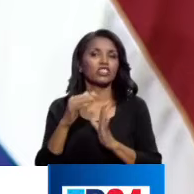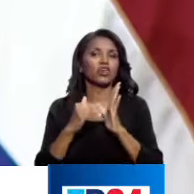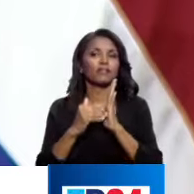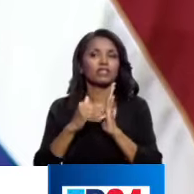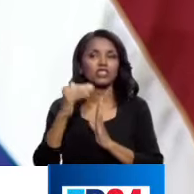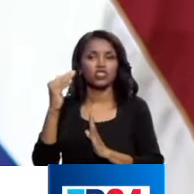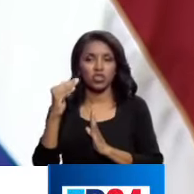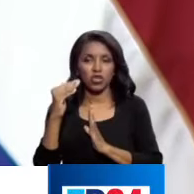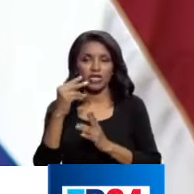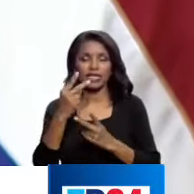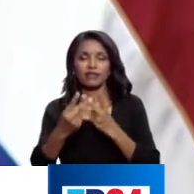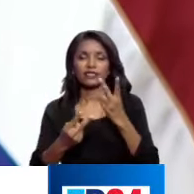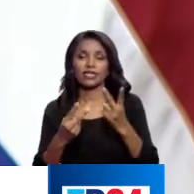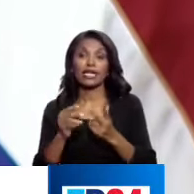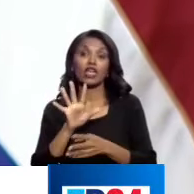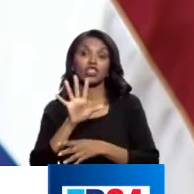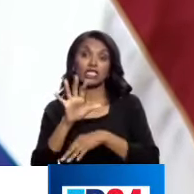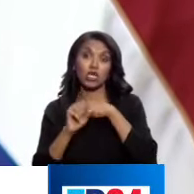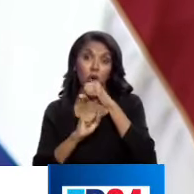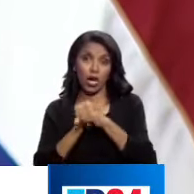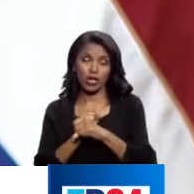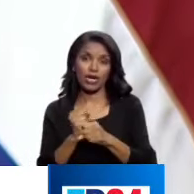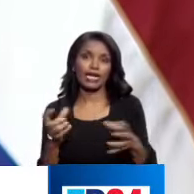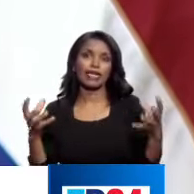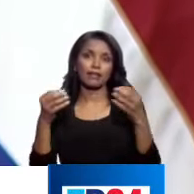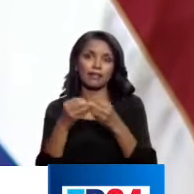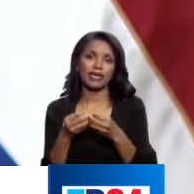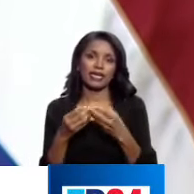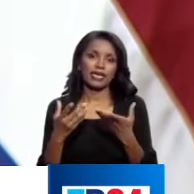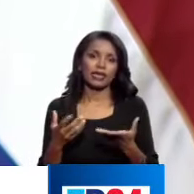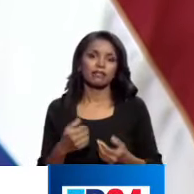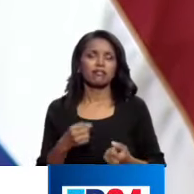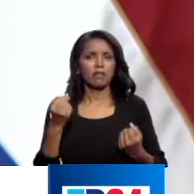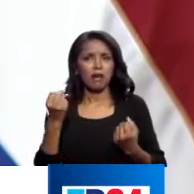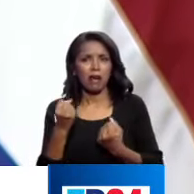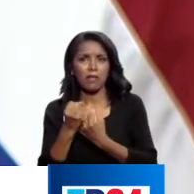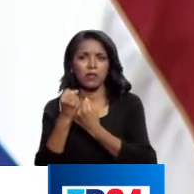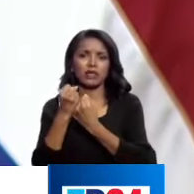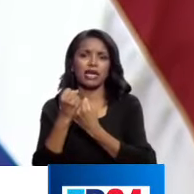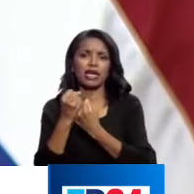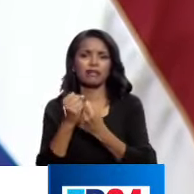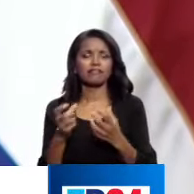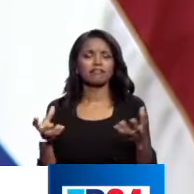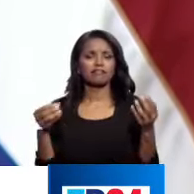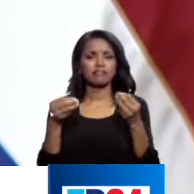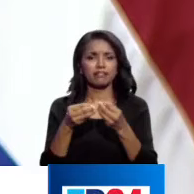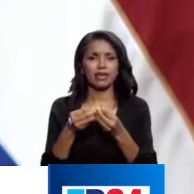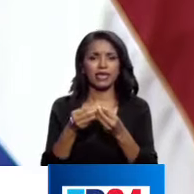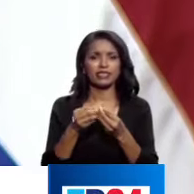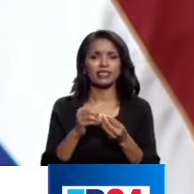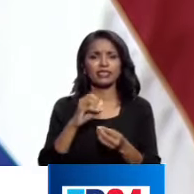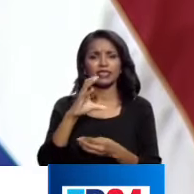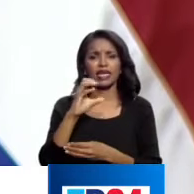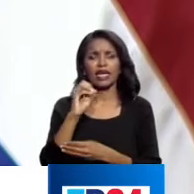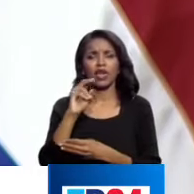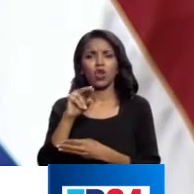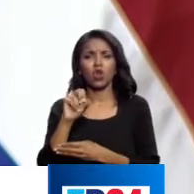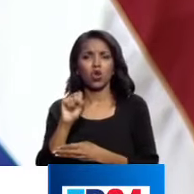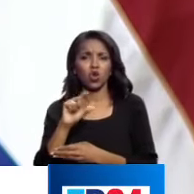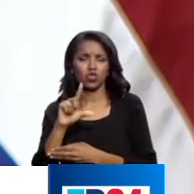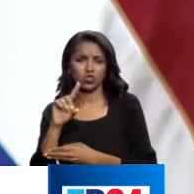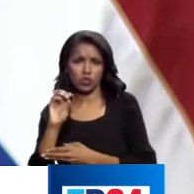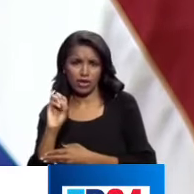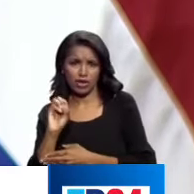visitantes en los próximos 5 años. ¿Cómo lo vamos a hacer? Vamos a darle métrica a nuestros cónsules, y lo que se recaude en esos consulados va a ser invertido